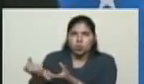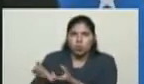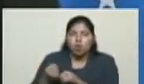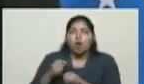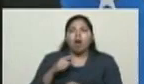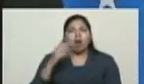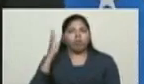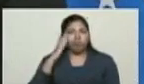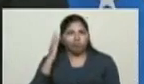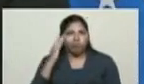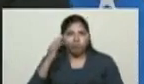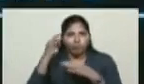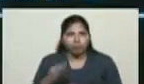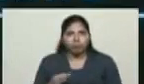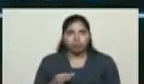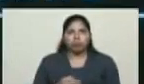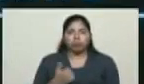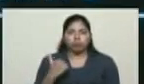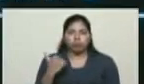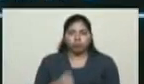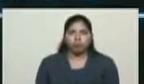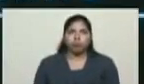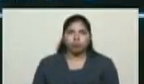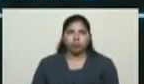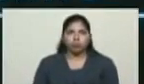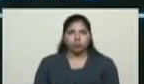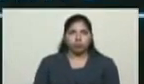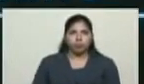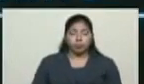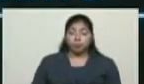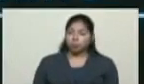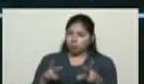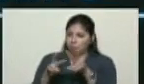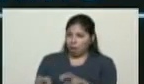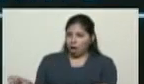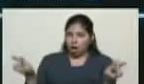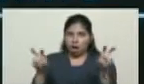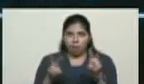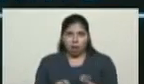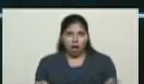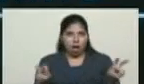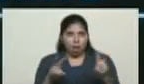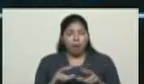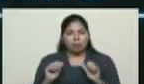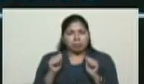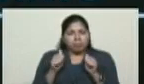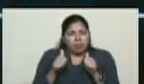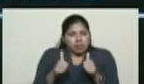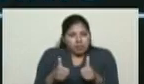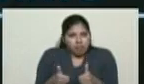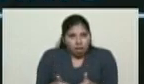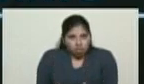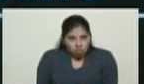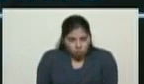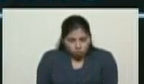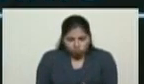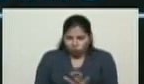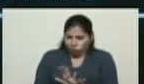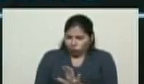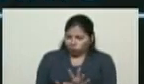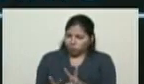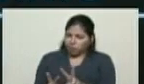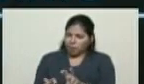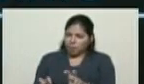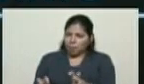grupo golpista y mercenario. La investigación apenas comienza y no